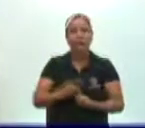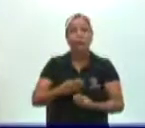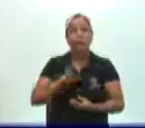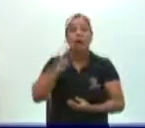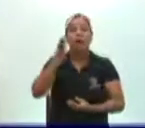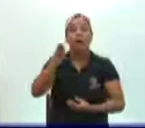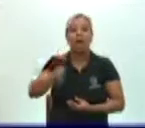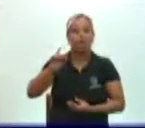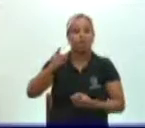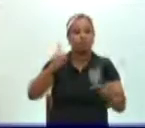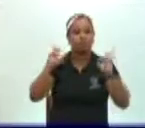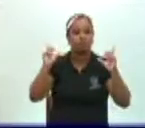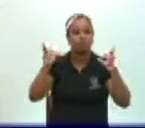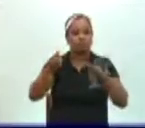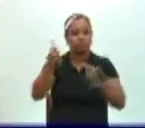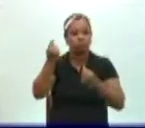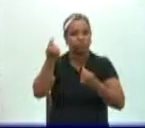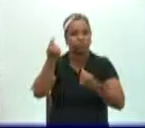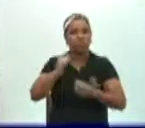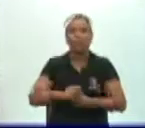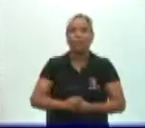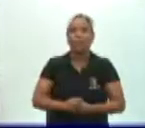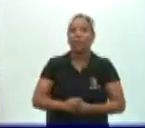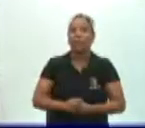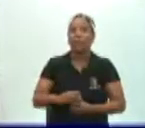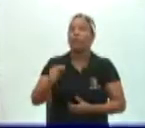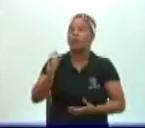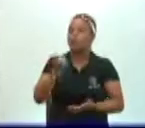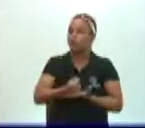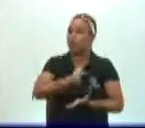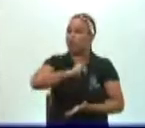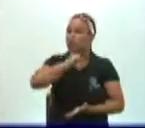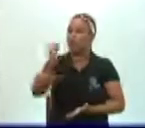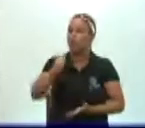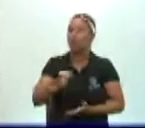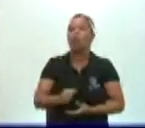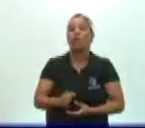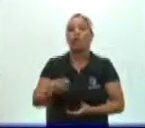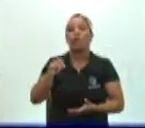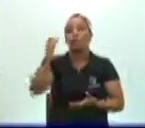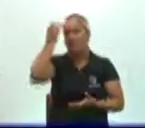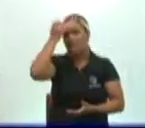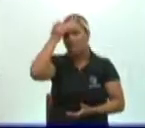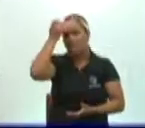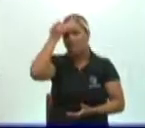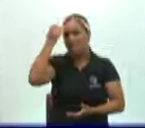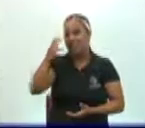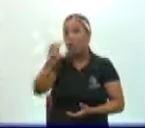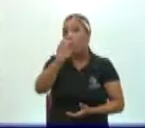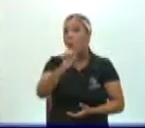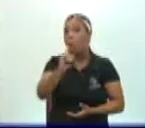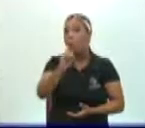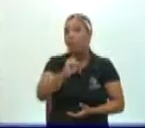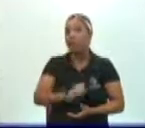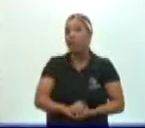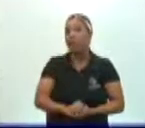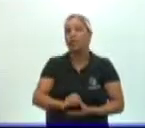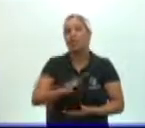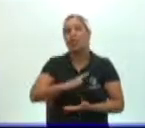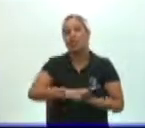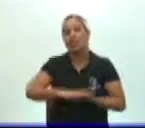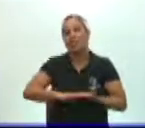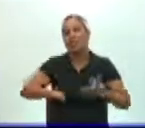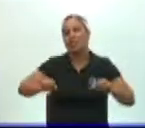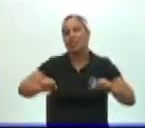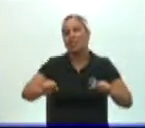capitalismo y había logrado también establecer la Compañía de las Indias Orientales y esto le va a permitir tener el control de toda